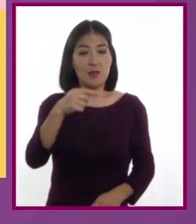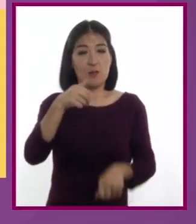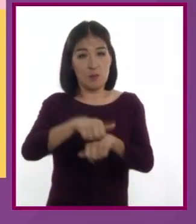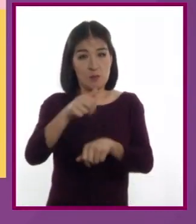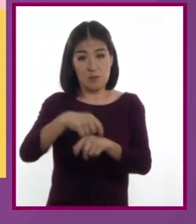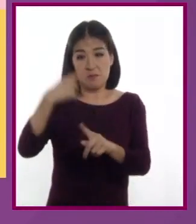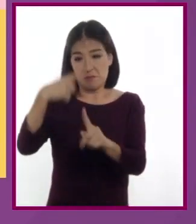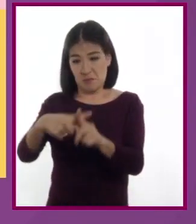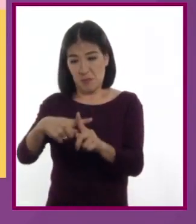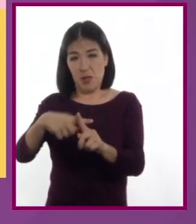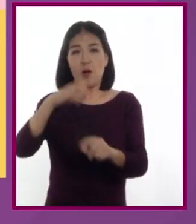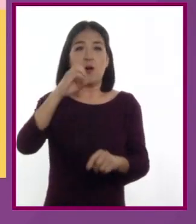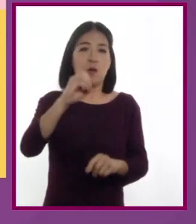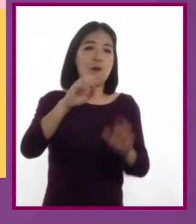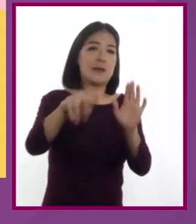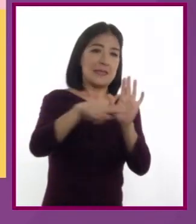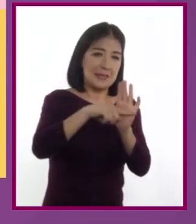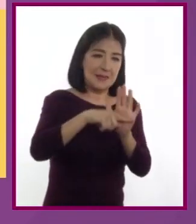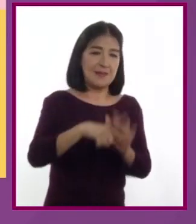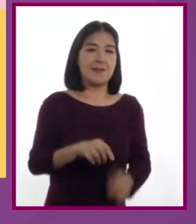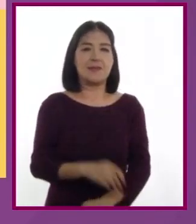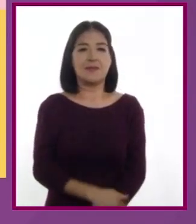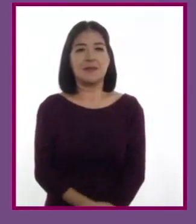positivo o negativo?